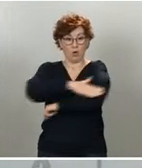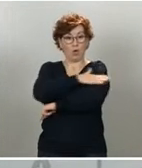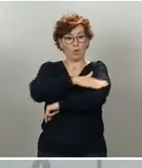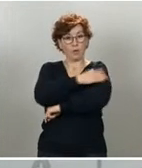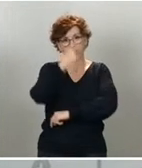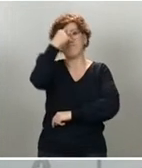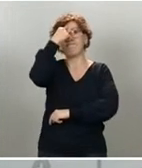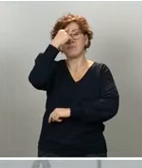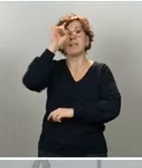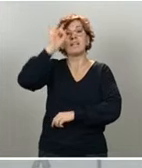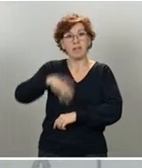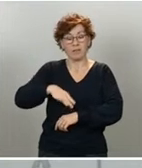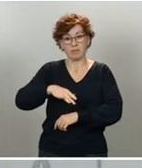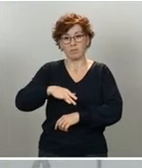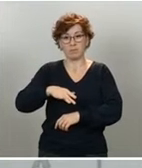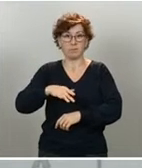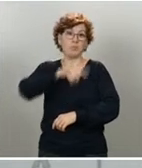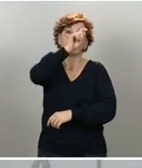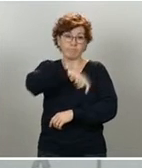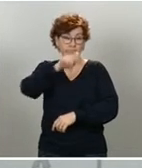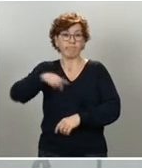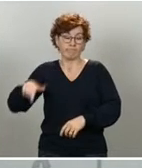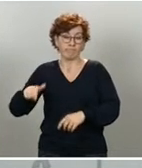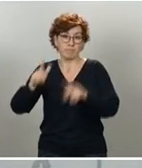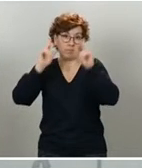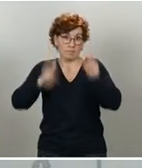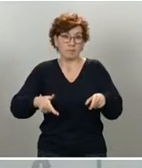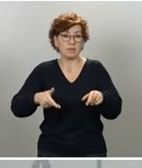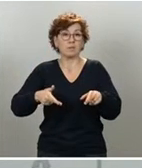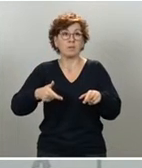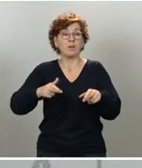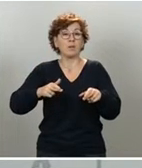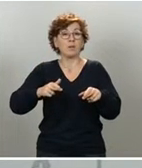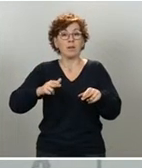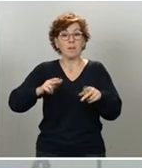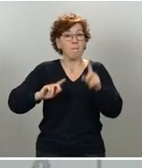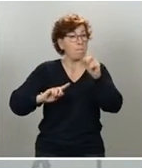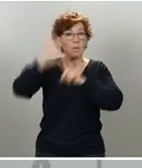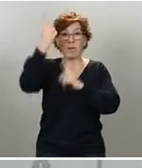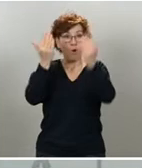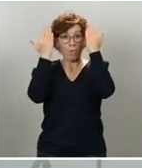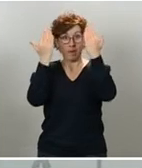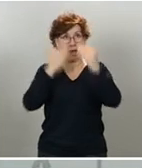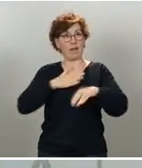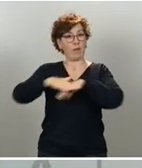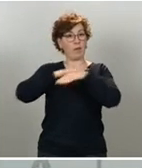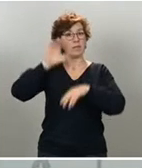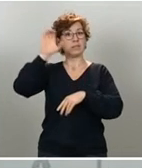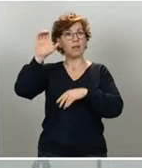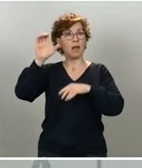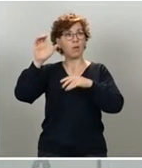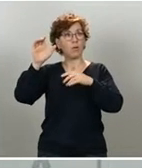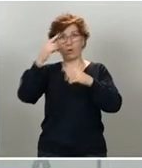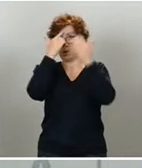a quienes nos han abandonado, y el primer homenaje, no les quepa duda, de Estado estará dedicado también a ellos, a ellas, en